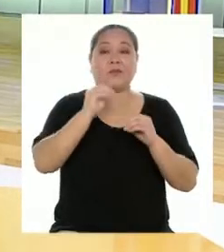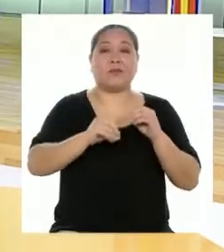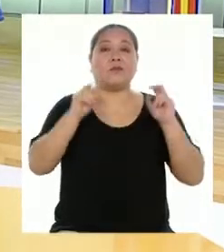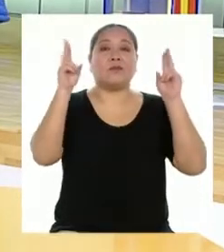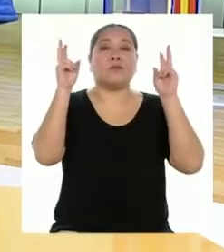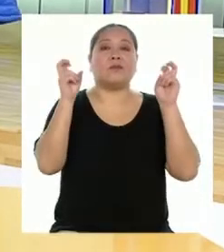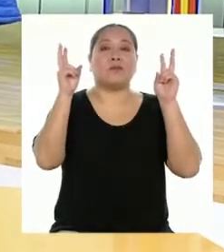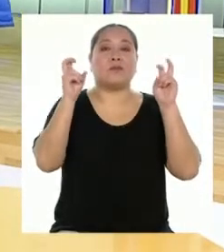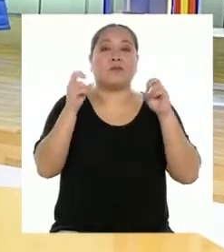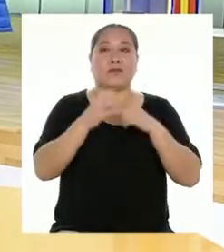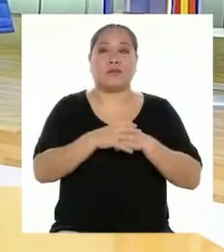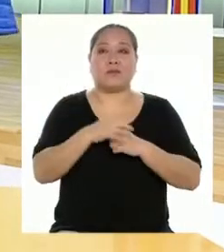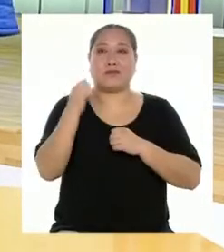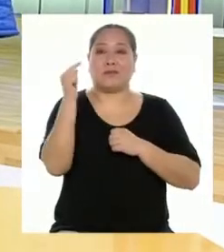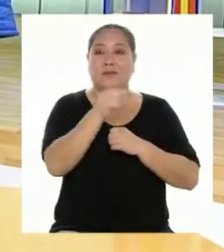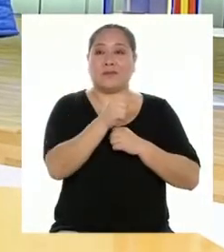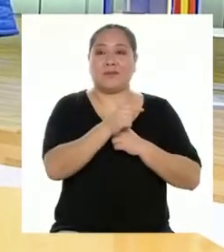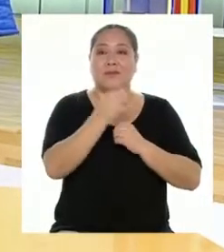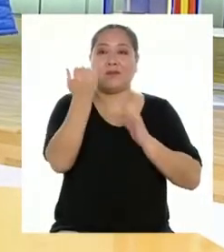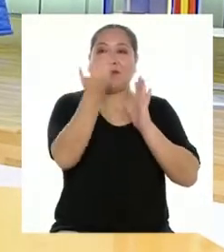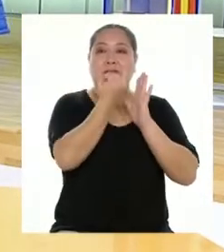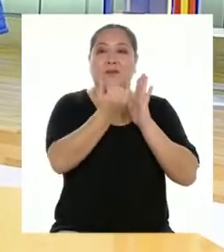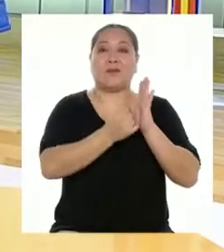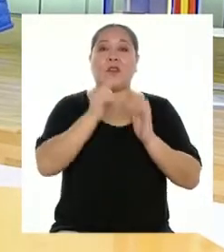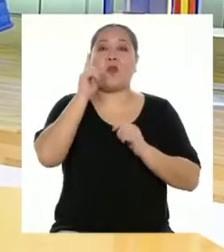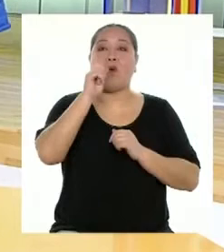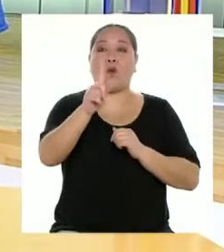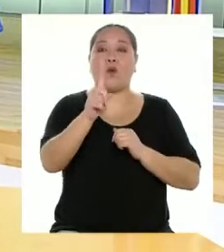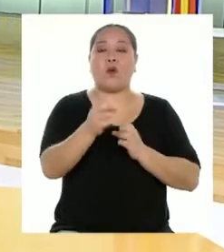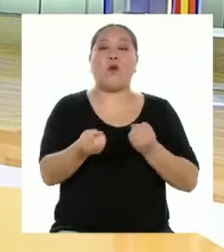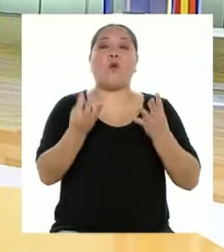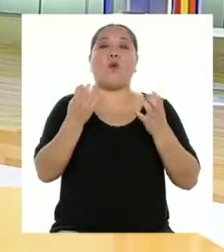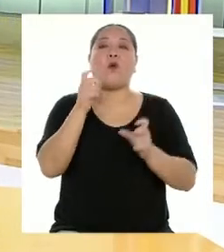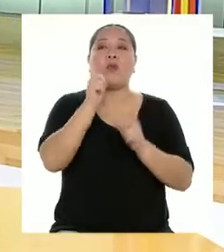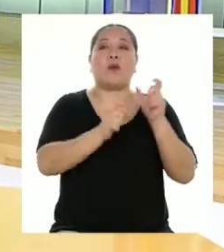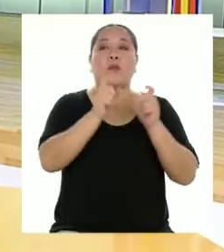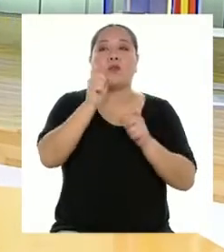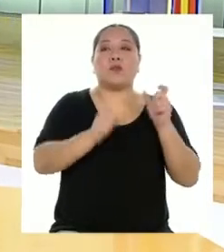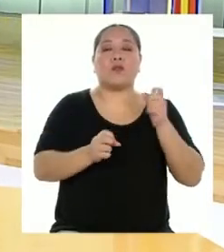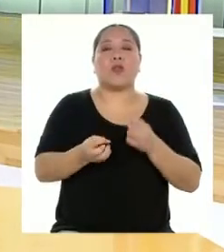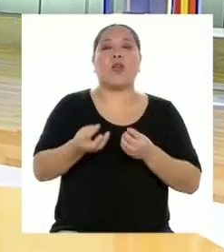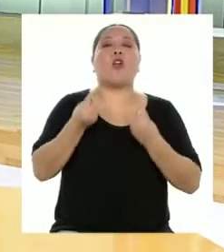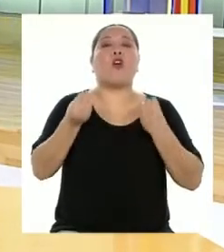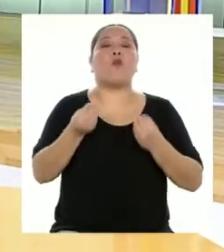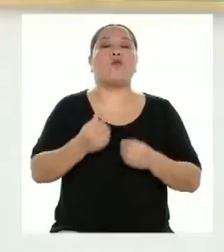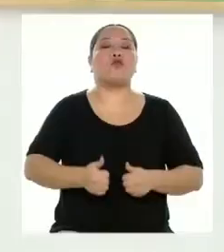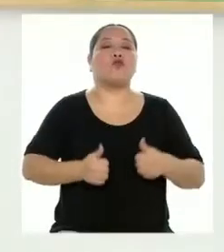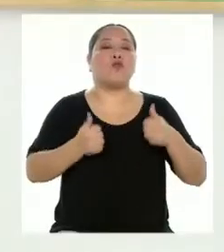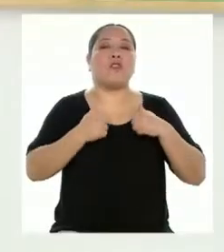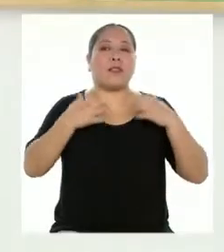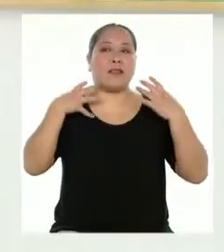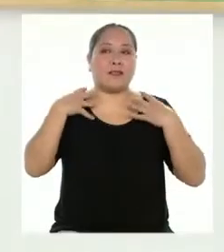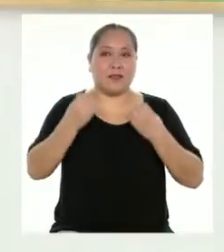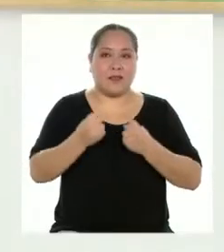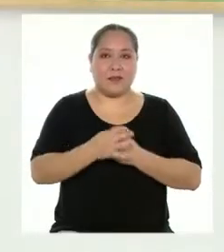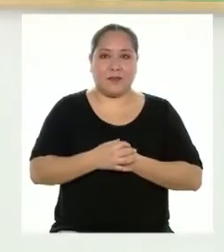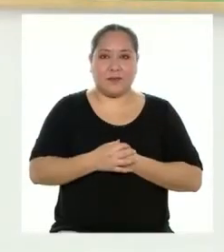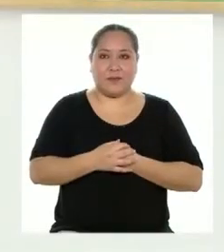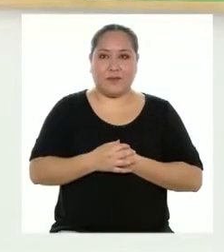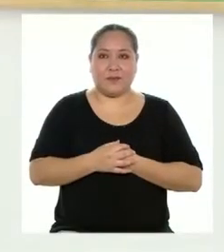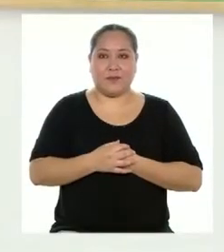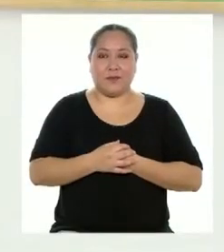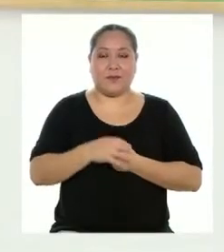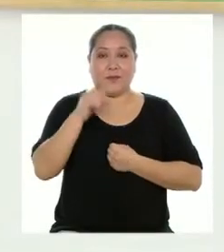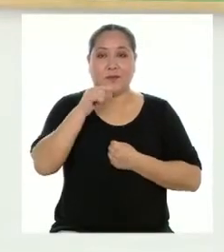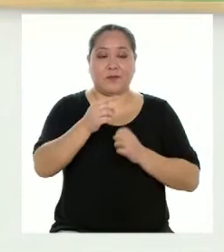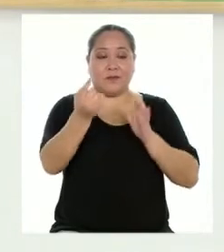título. Este será gráfico 1. Cantidad de personas según su percepción de hábitos de vida saludable. Recordemos que el gráfico de